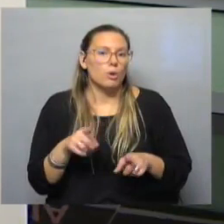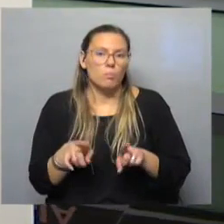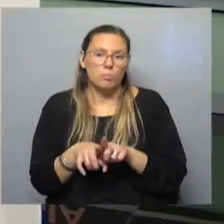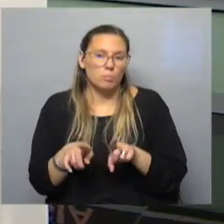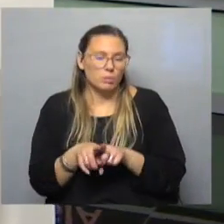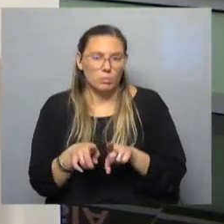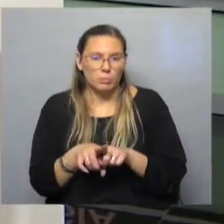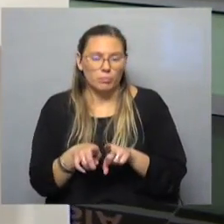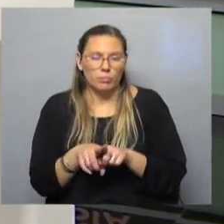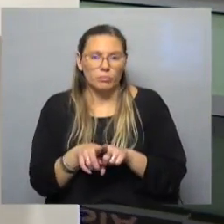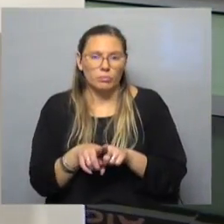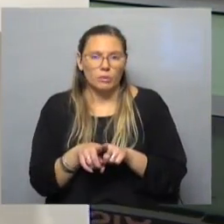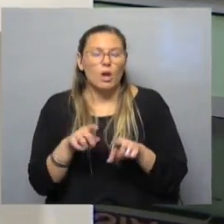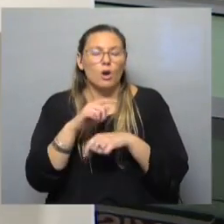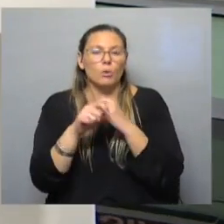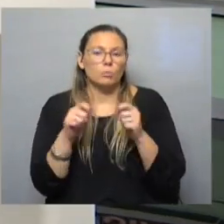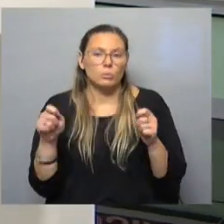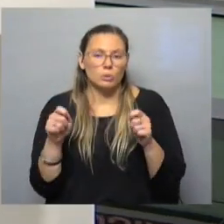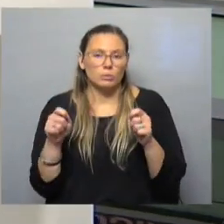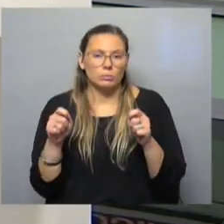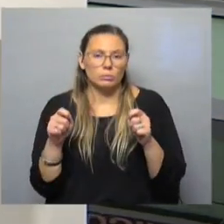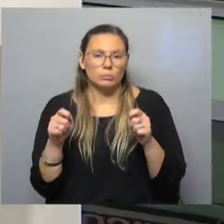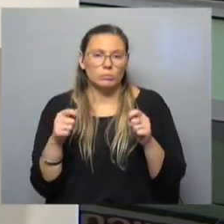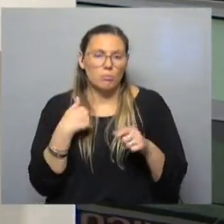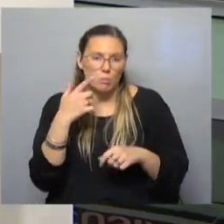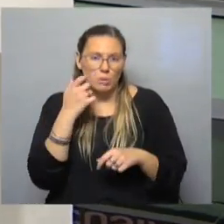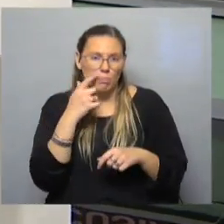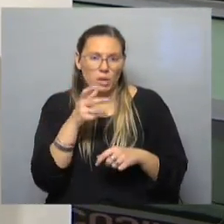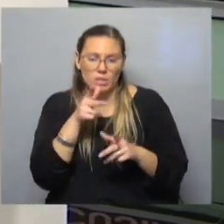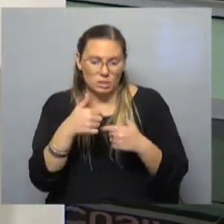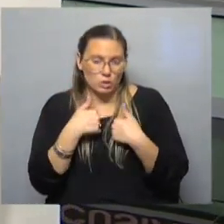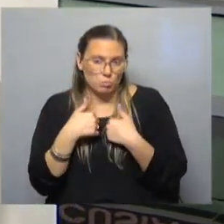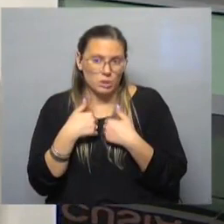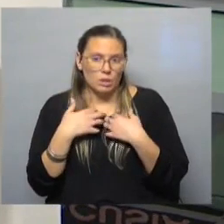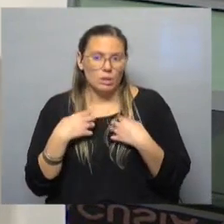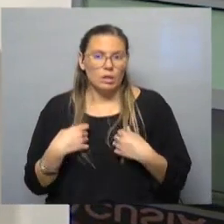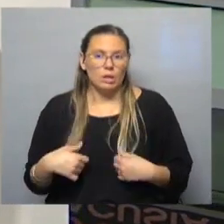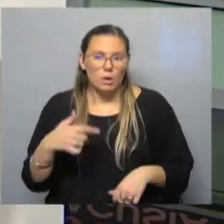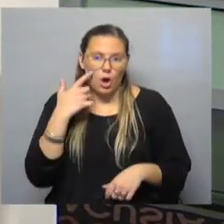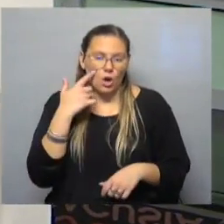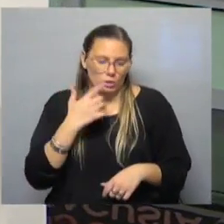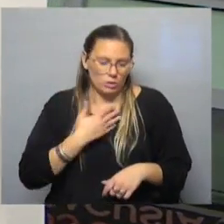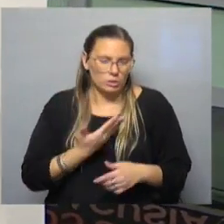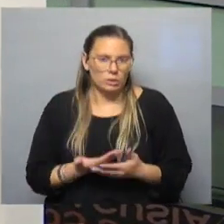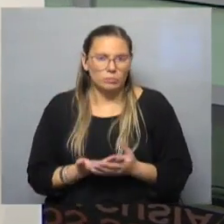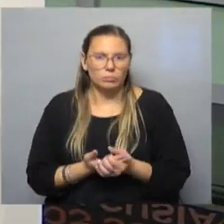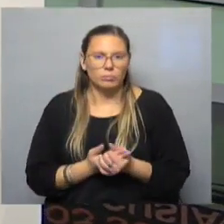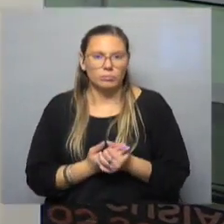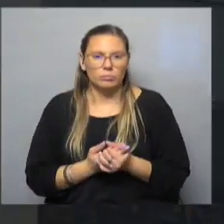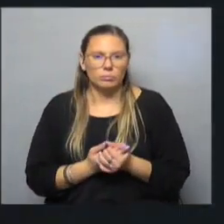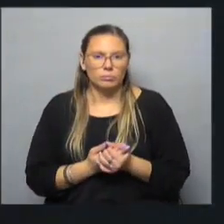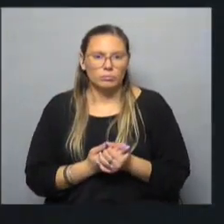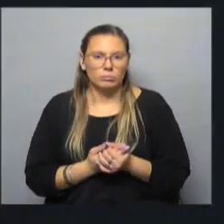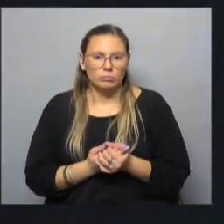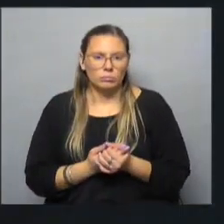misma conclusión, ¿no? Bueno, es que... Y de hecho, mi papá lo dice de mí, que me conoce muchísimo.